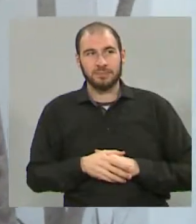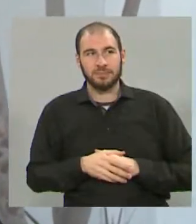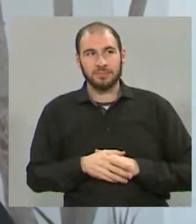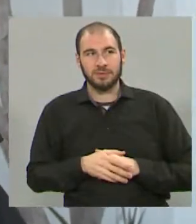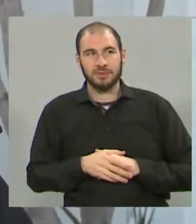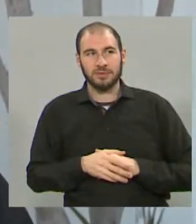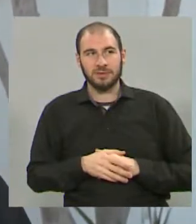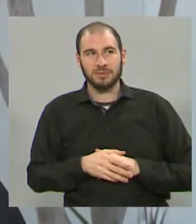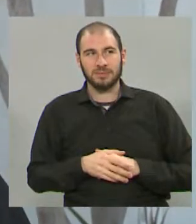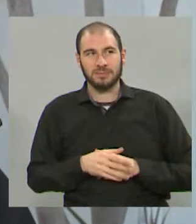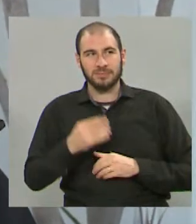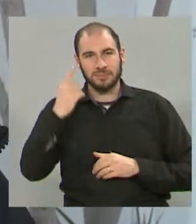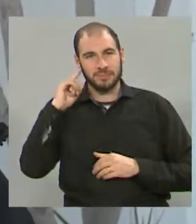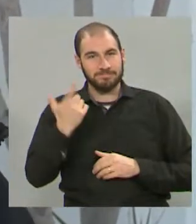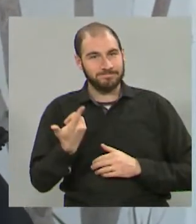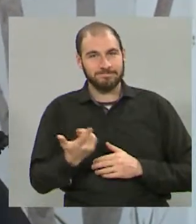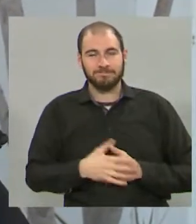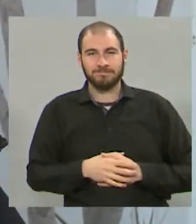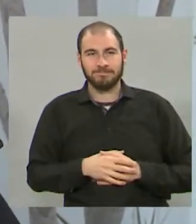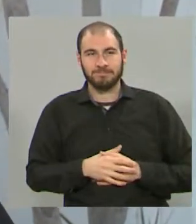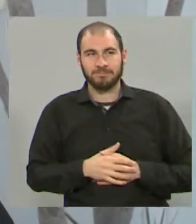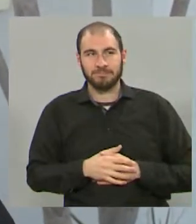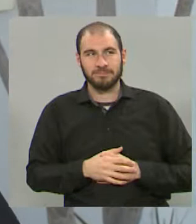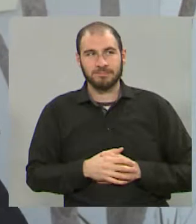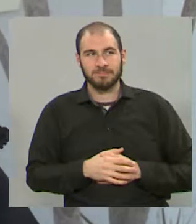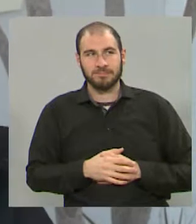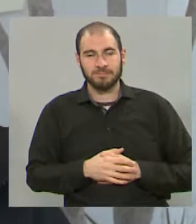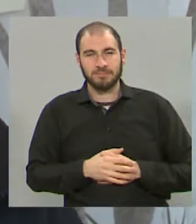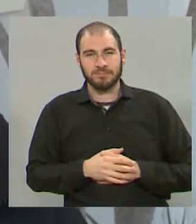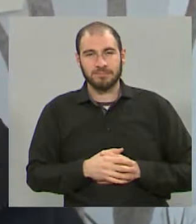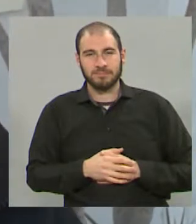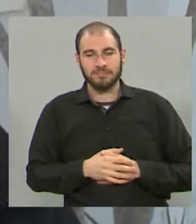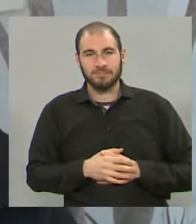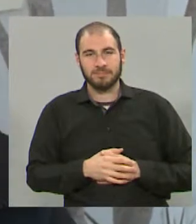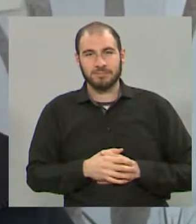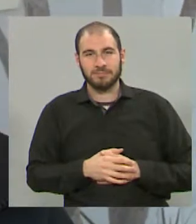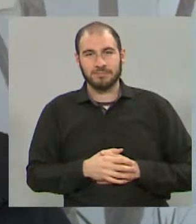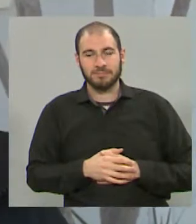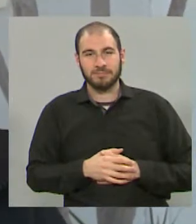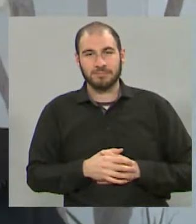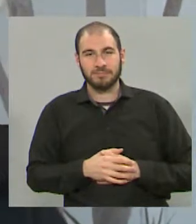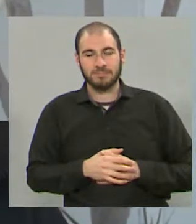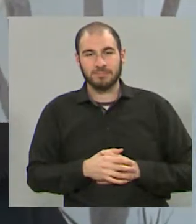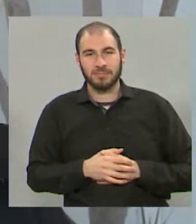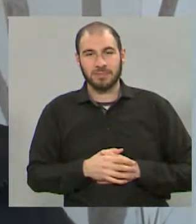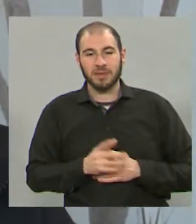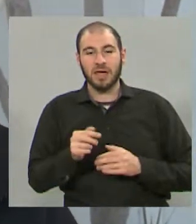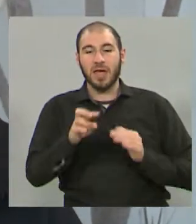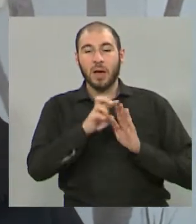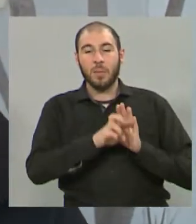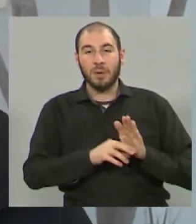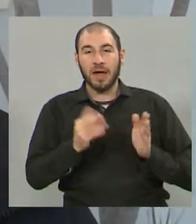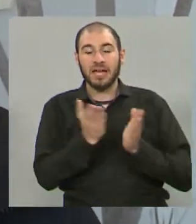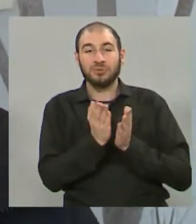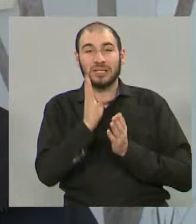se llama salud argentina salud pública en ambientes urbanos es un programa de estudios fuera de